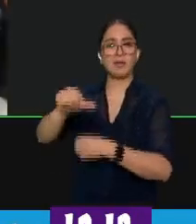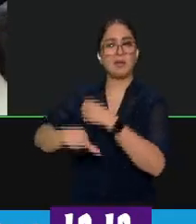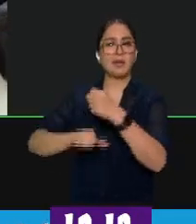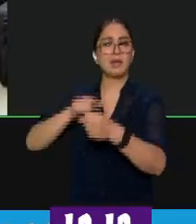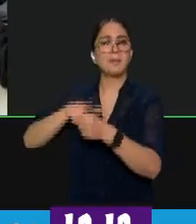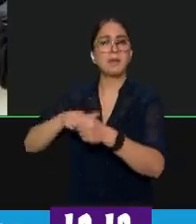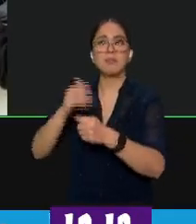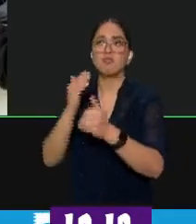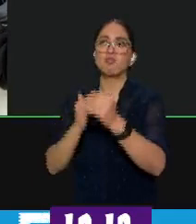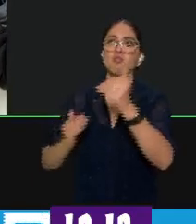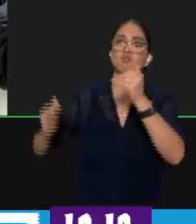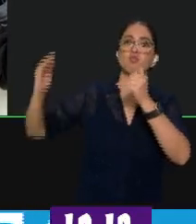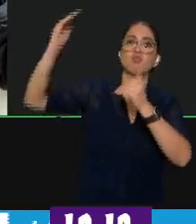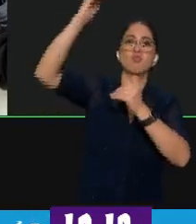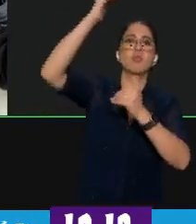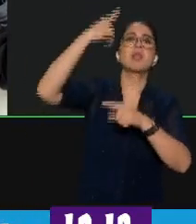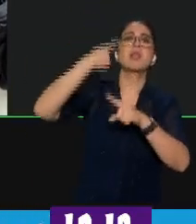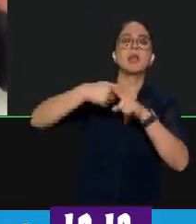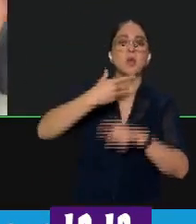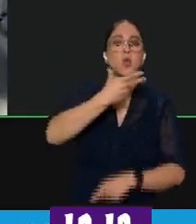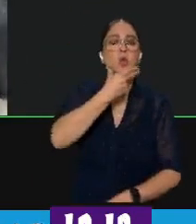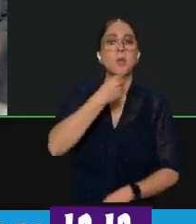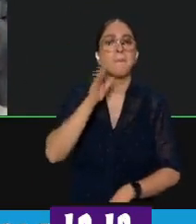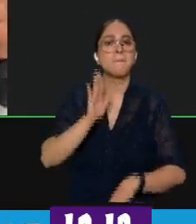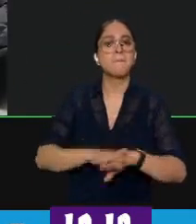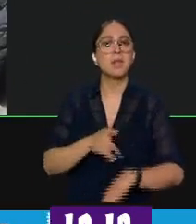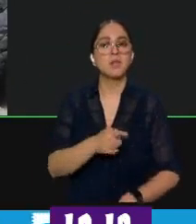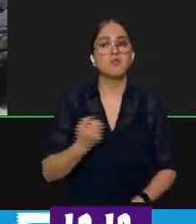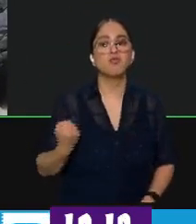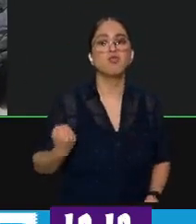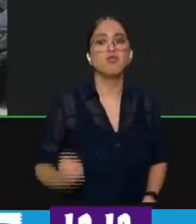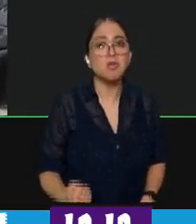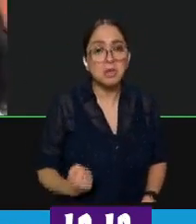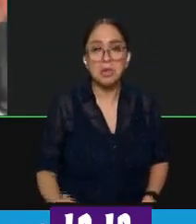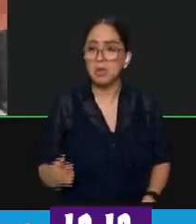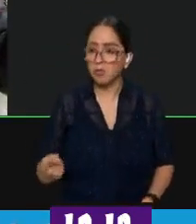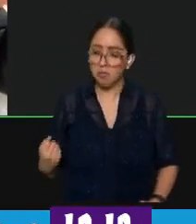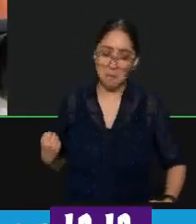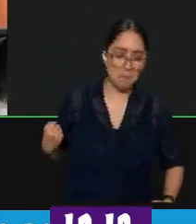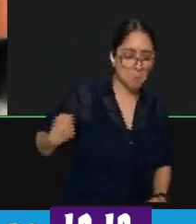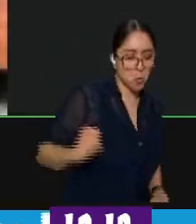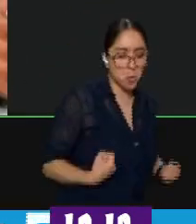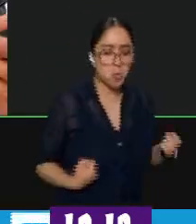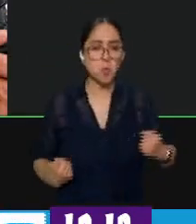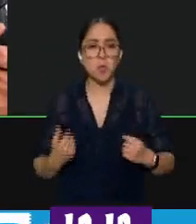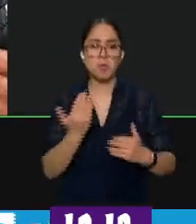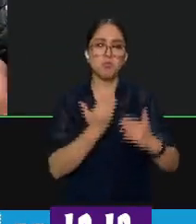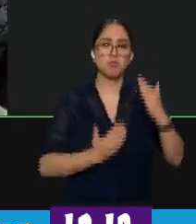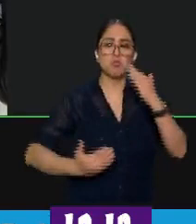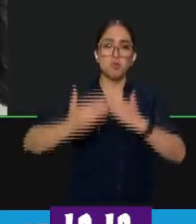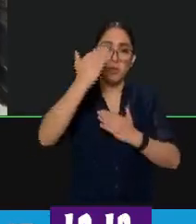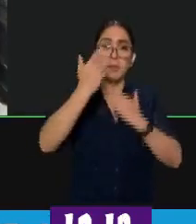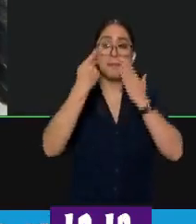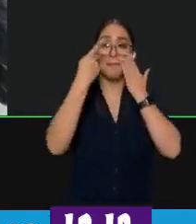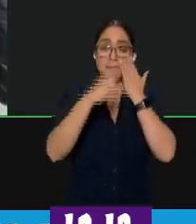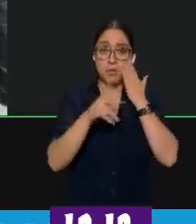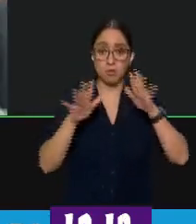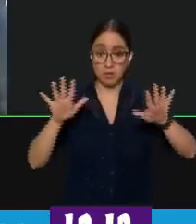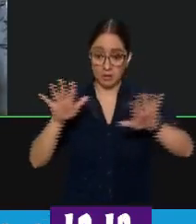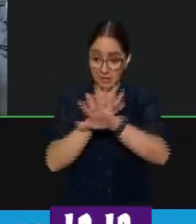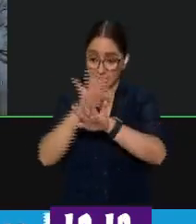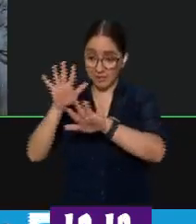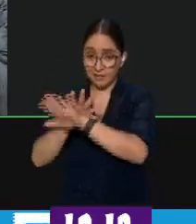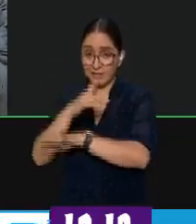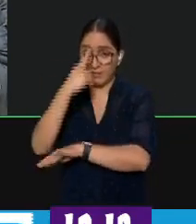hasta arriba? Pues el macho más fuerte, el que es más bueno para los catorrazos. Bueno, en términos evolutivos